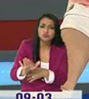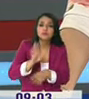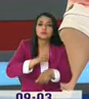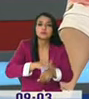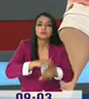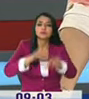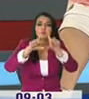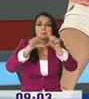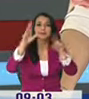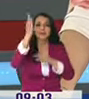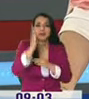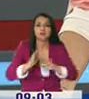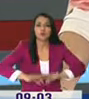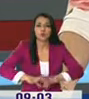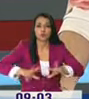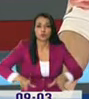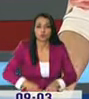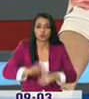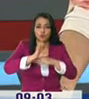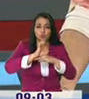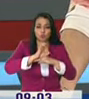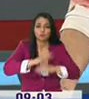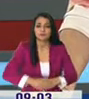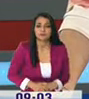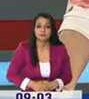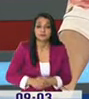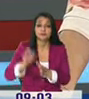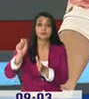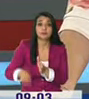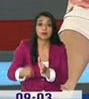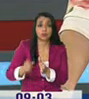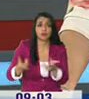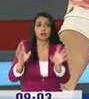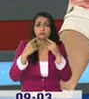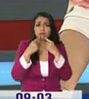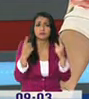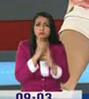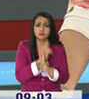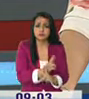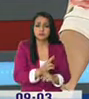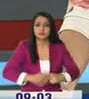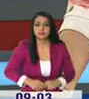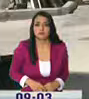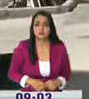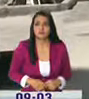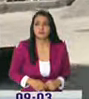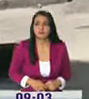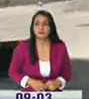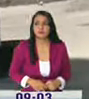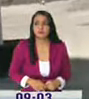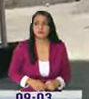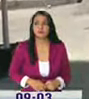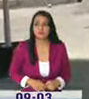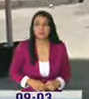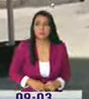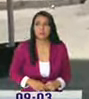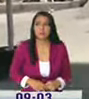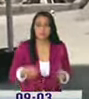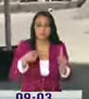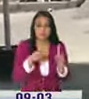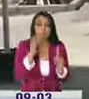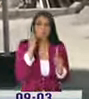casos de corrupción que escandalizan al país. La Procuraduría ha respondido mediante un comunicado de prensa. Llegó acompañada de sus